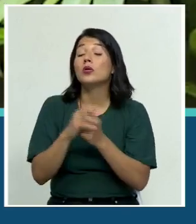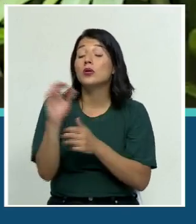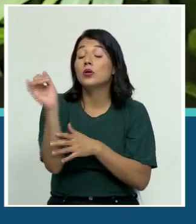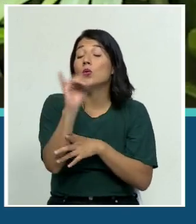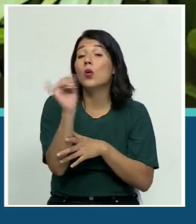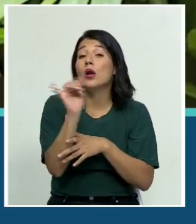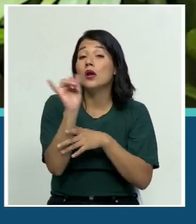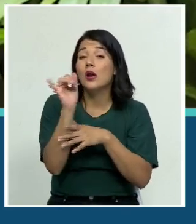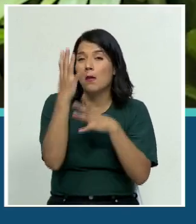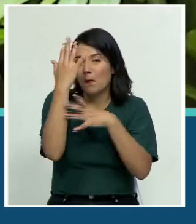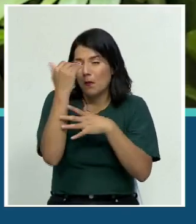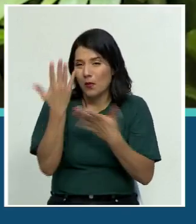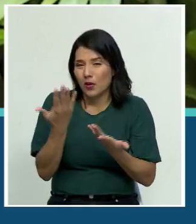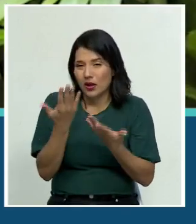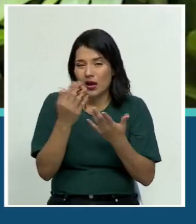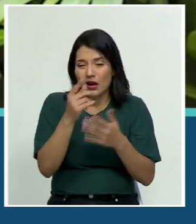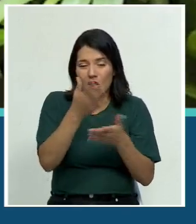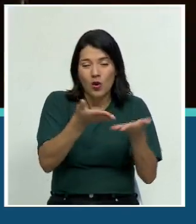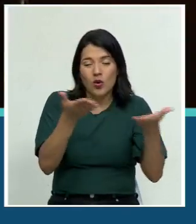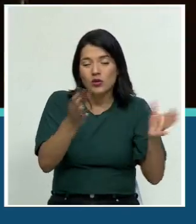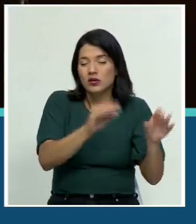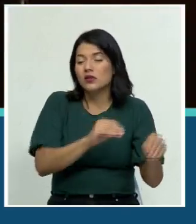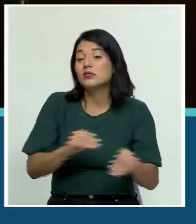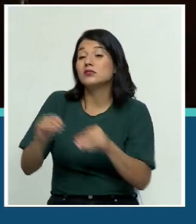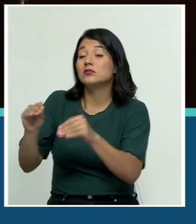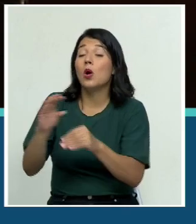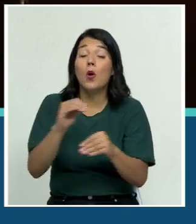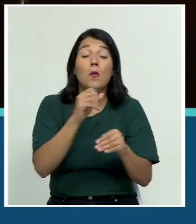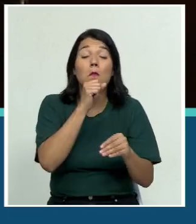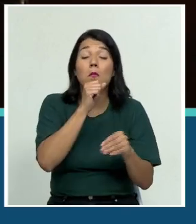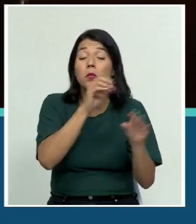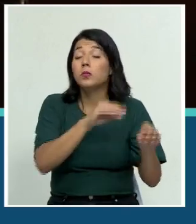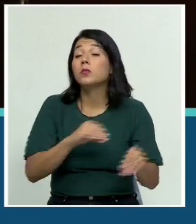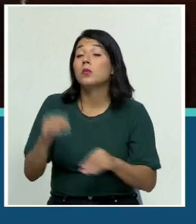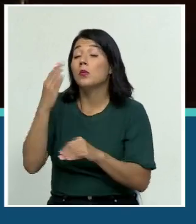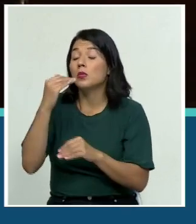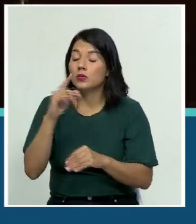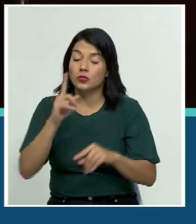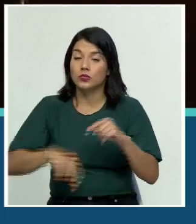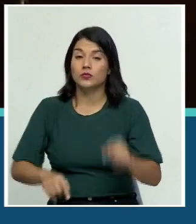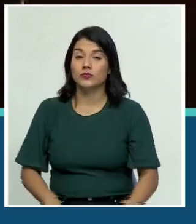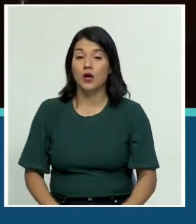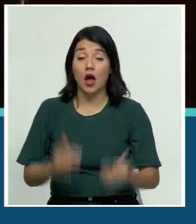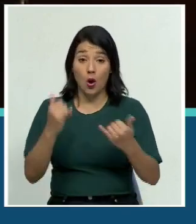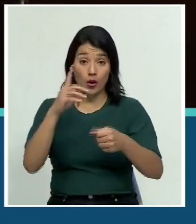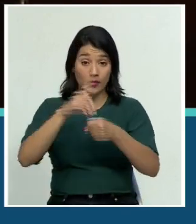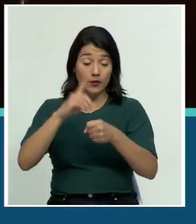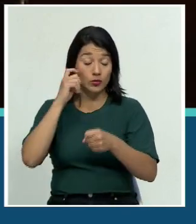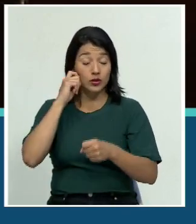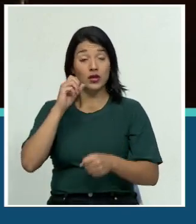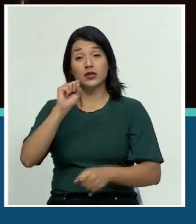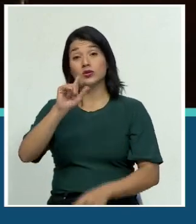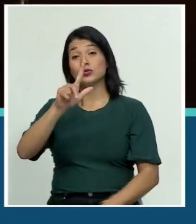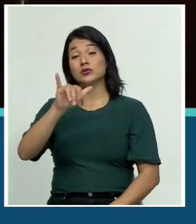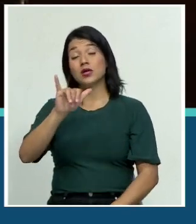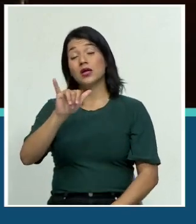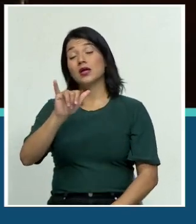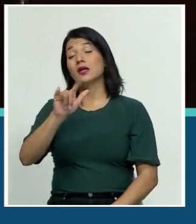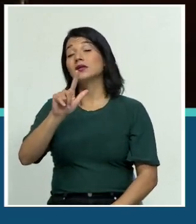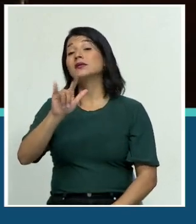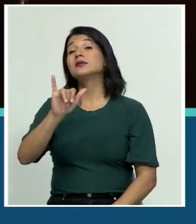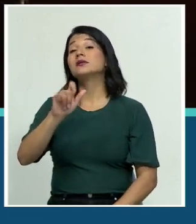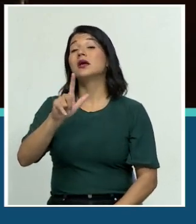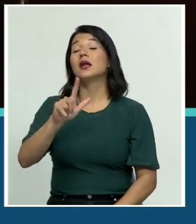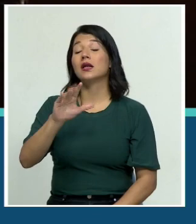qué fueron removidas estas señoras. Una opinión parecida tiene la diputada social cristiana Vanessa Castro, quien aseguró